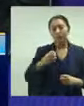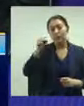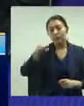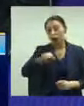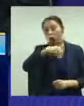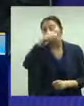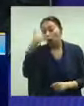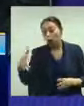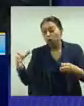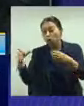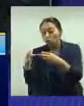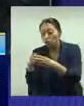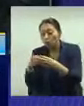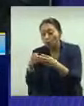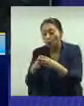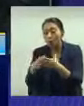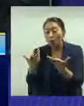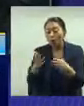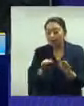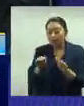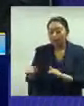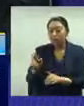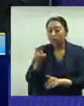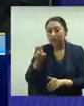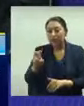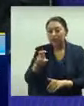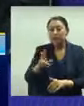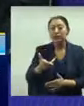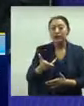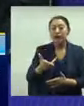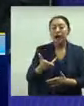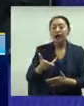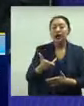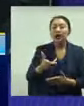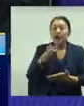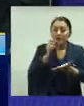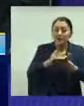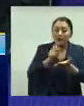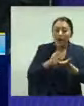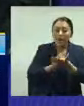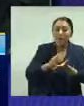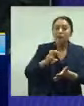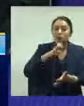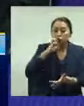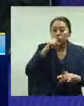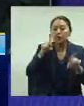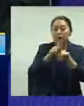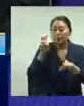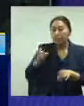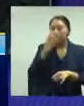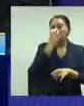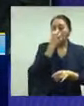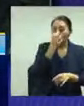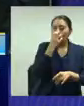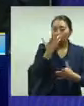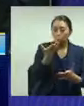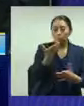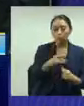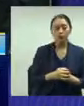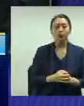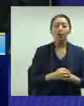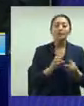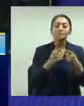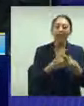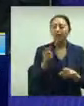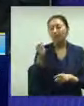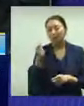atención de nebulización o de otro tipo de exámenes por ese problema de información que hay. Pues